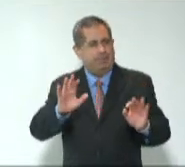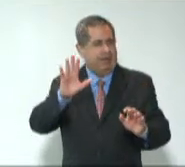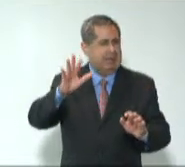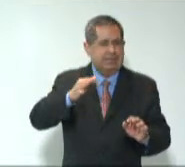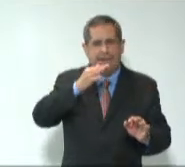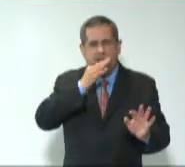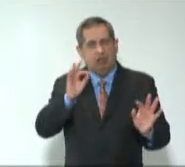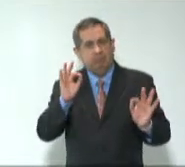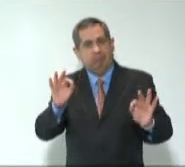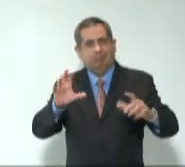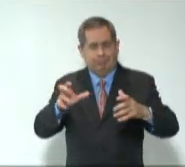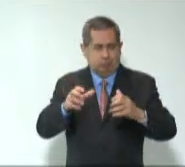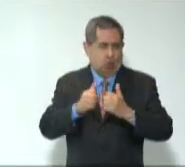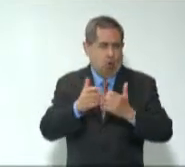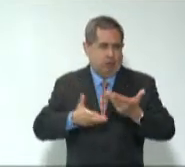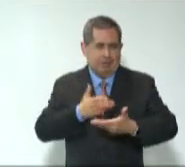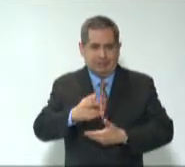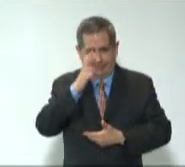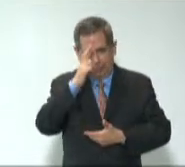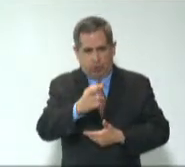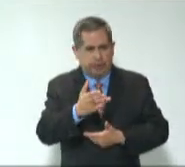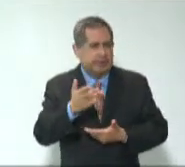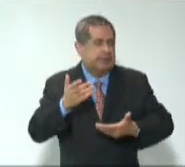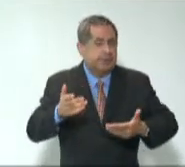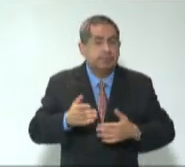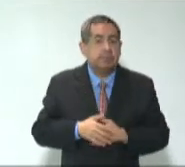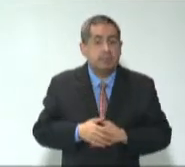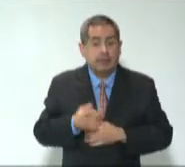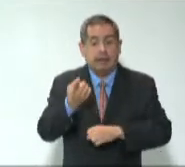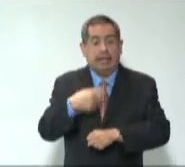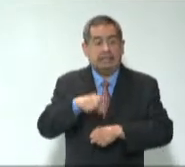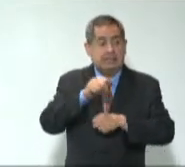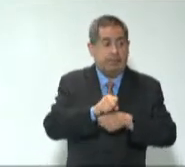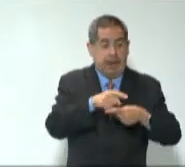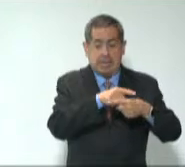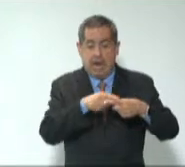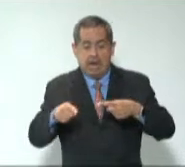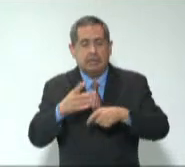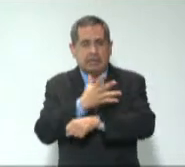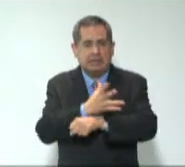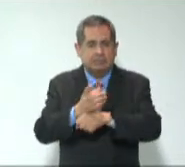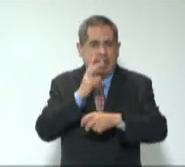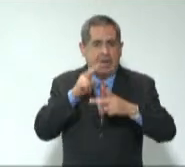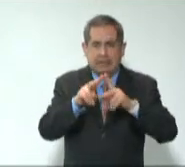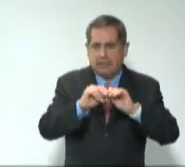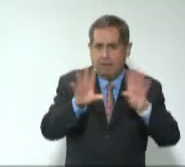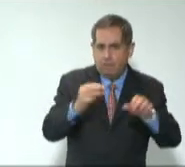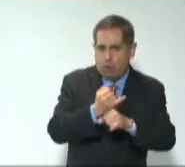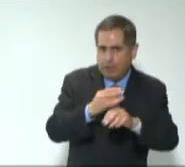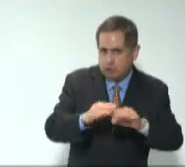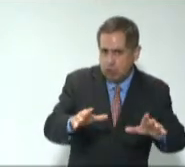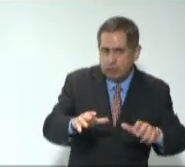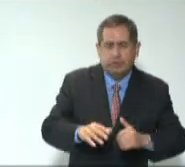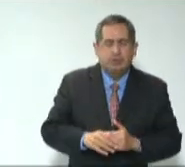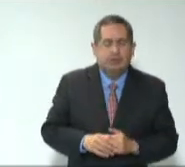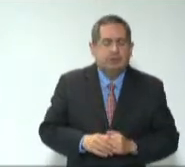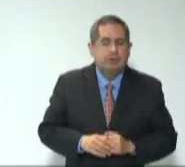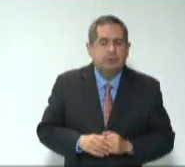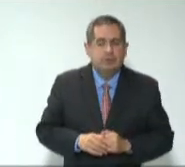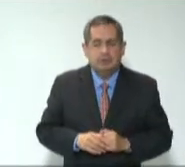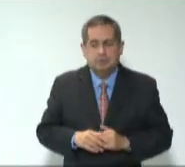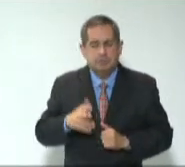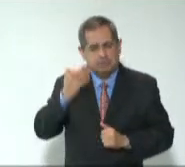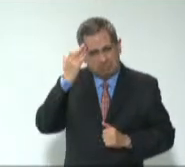digo respetuosamente de que la semana de la transparencia y la información Aunque es en un